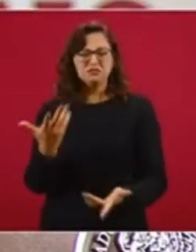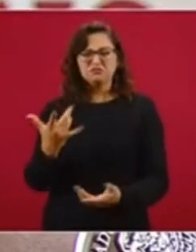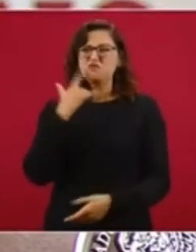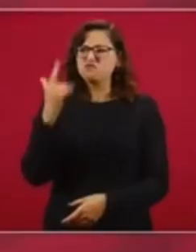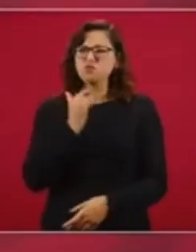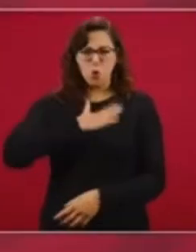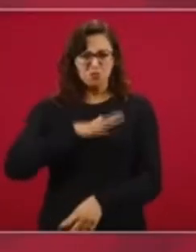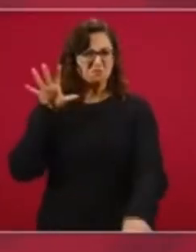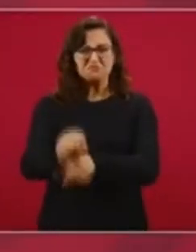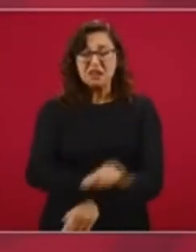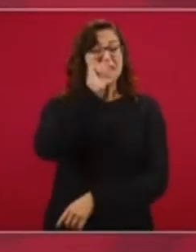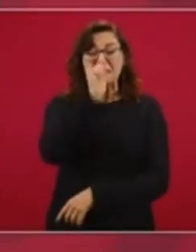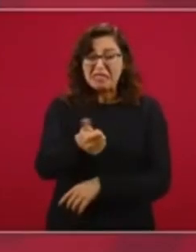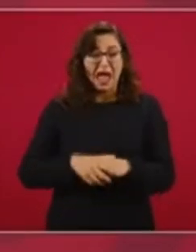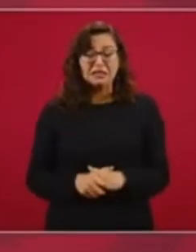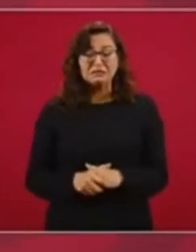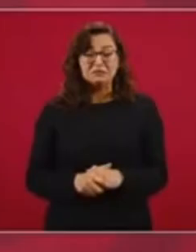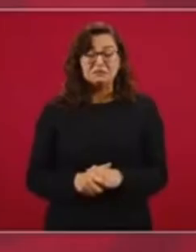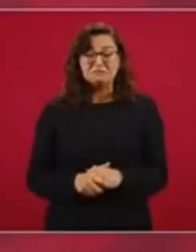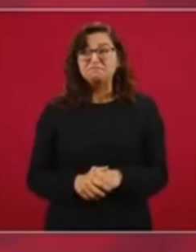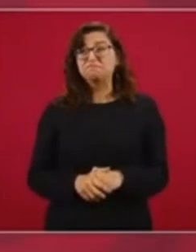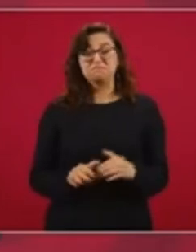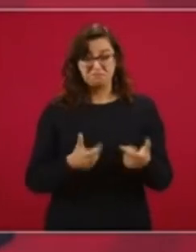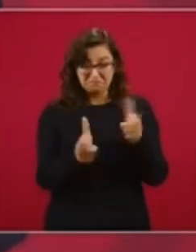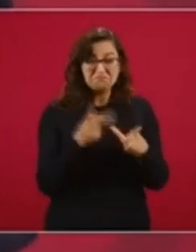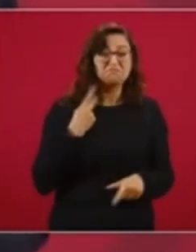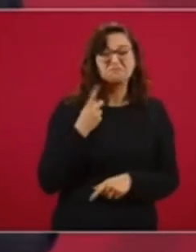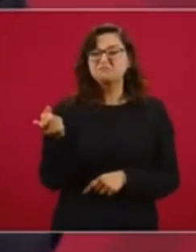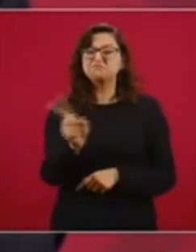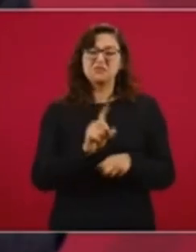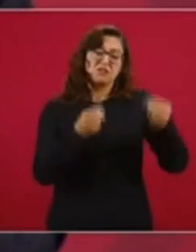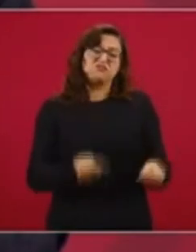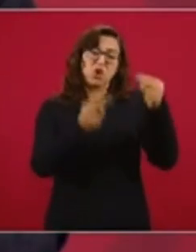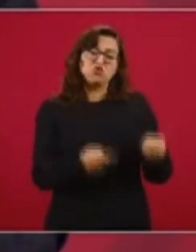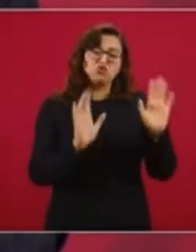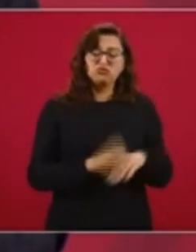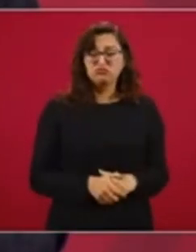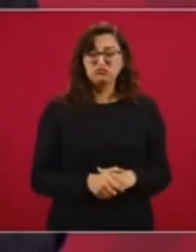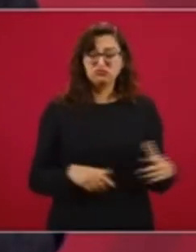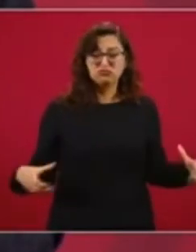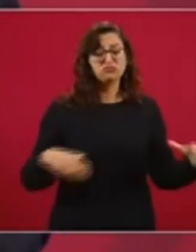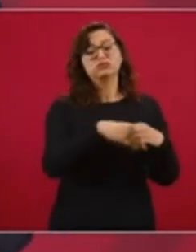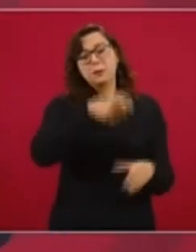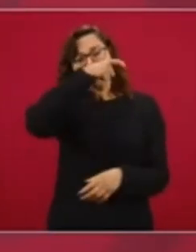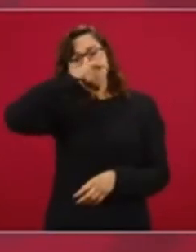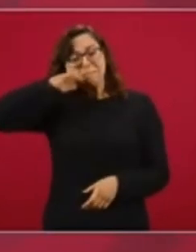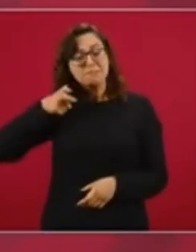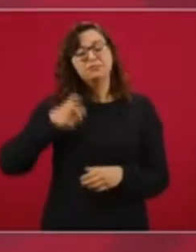justas, no es más que una franquicia, un mecanismo para que ambiciosos,